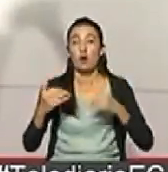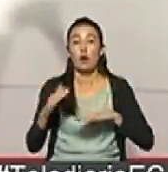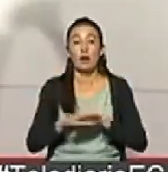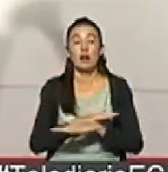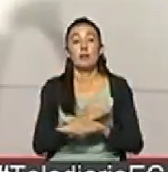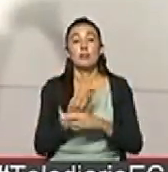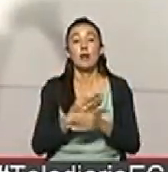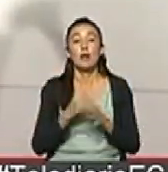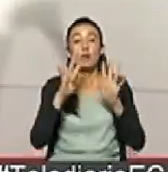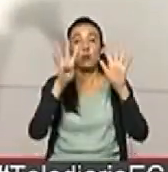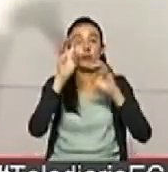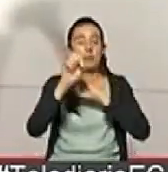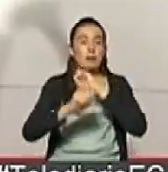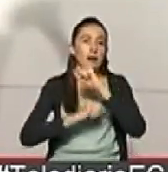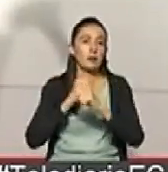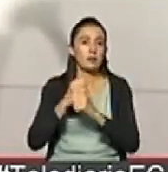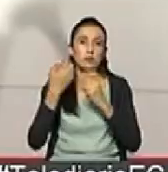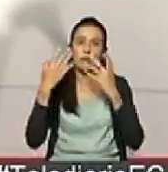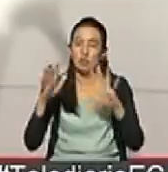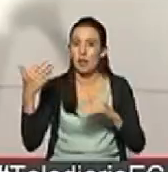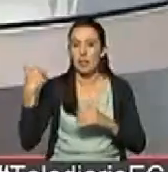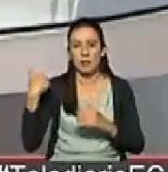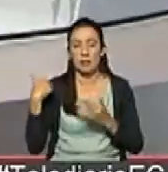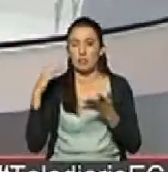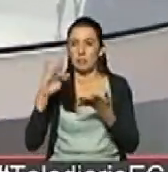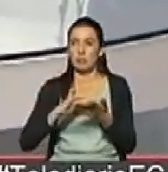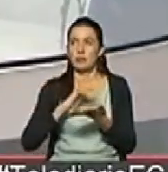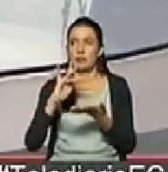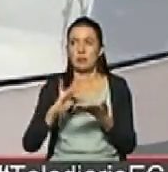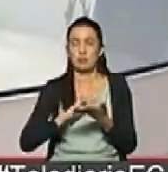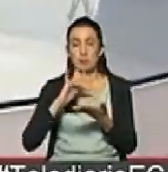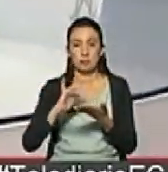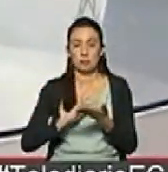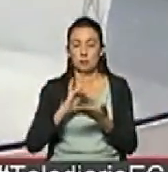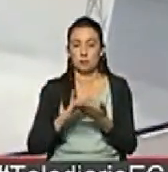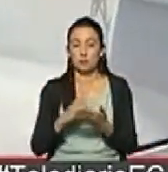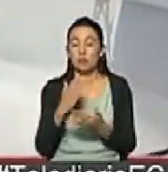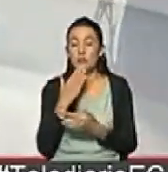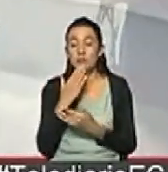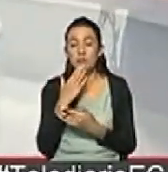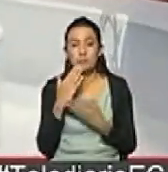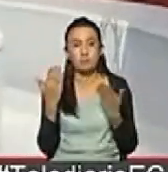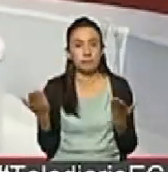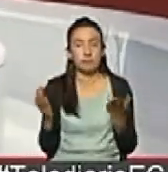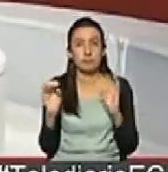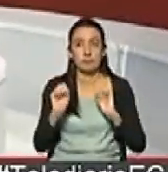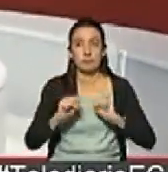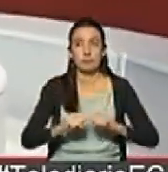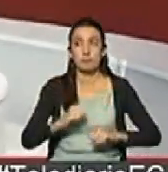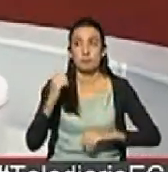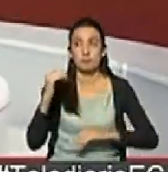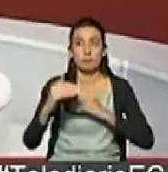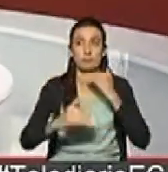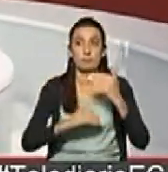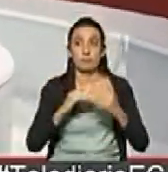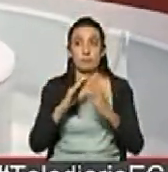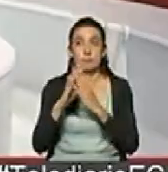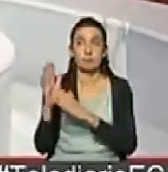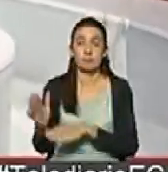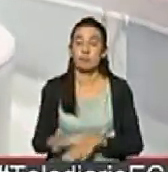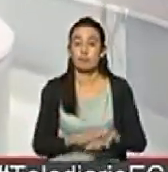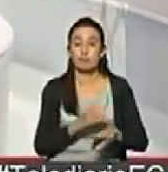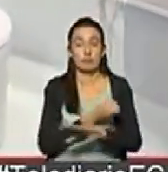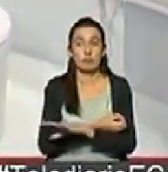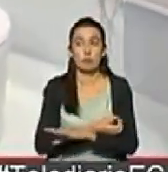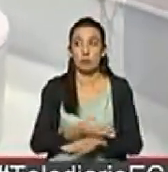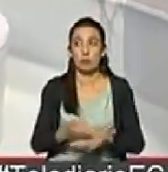chicos que desde los 9 años van llevando a sus escuelitas los dispositivos electrónicos y, bueno, no es tan